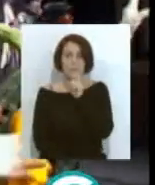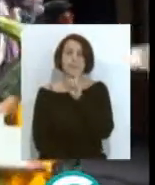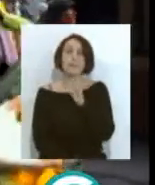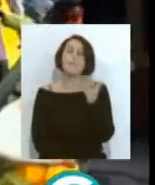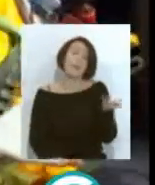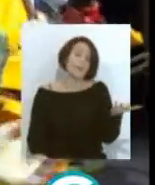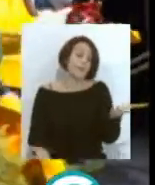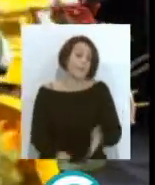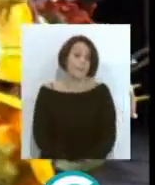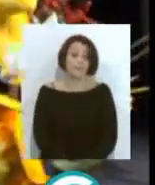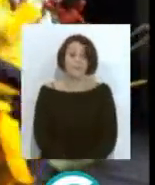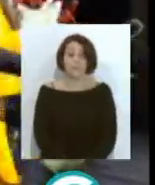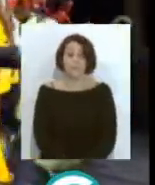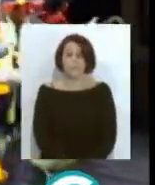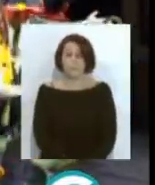bueno,